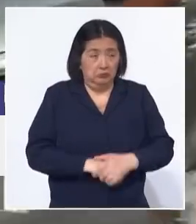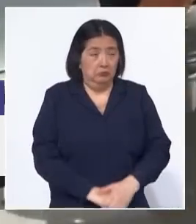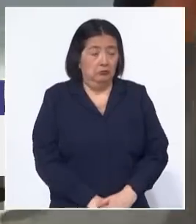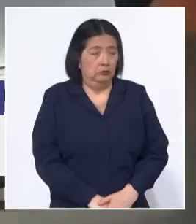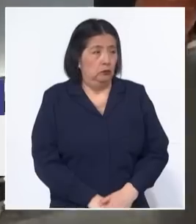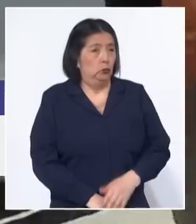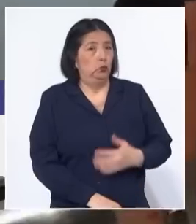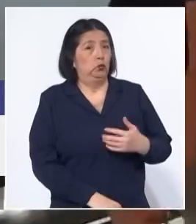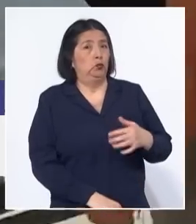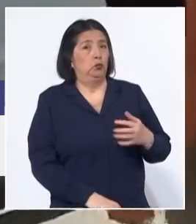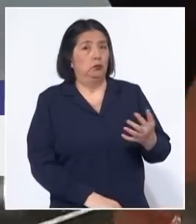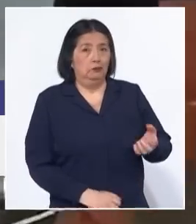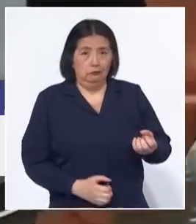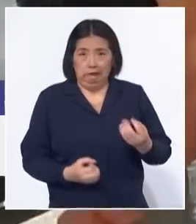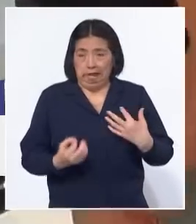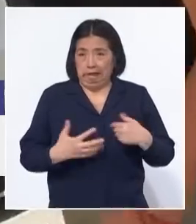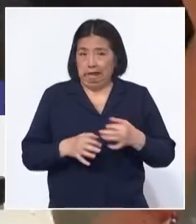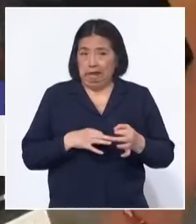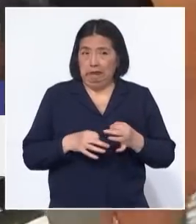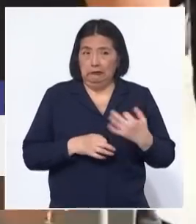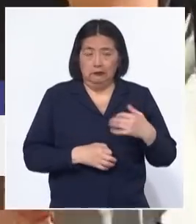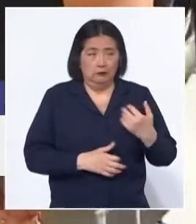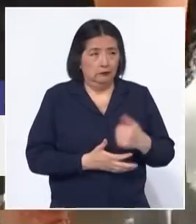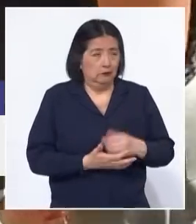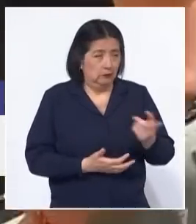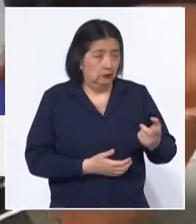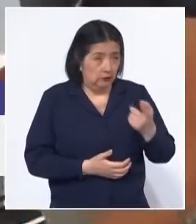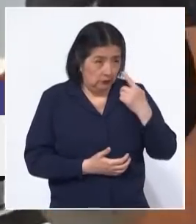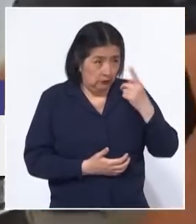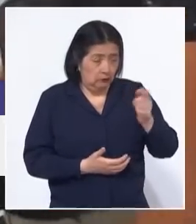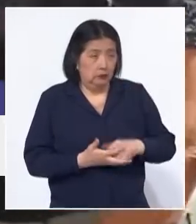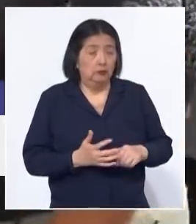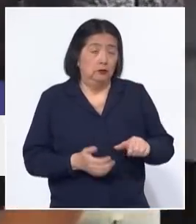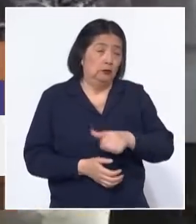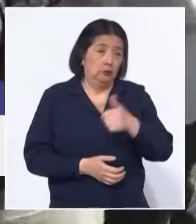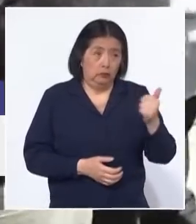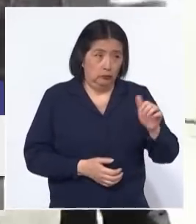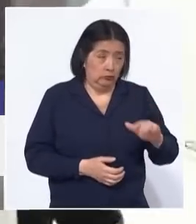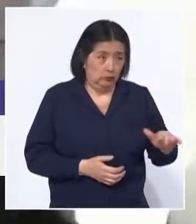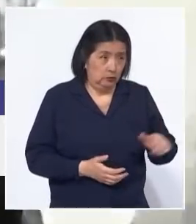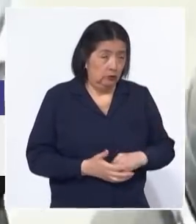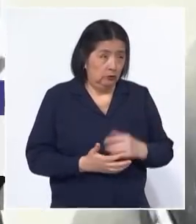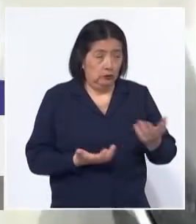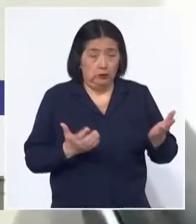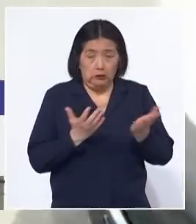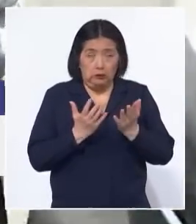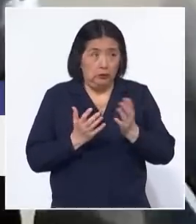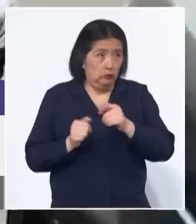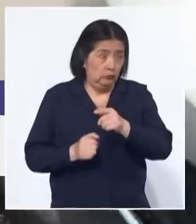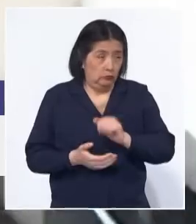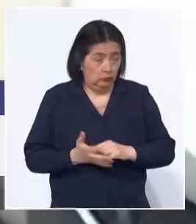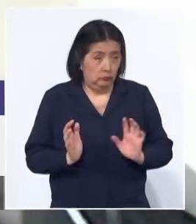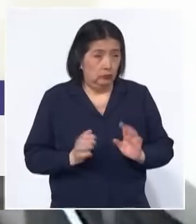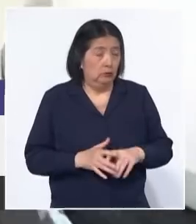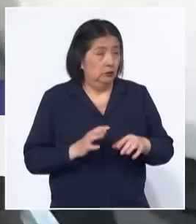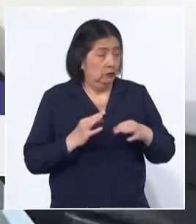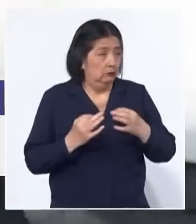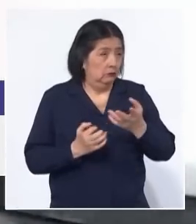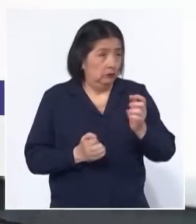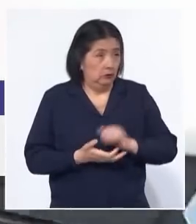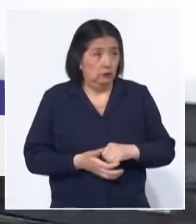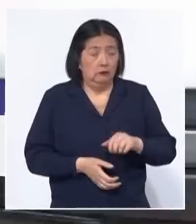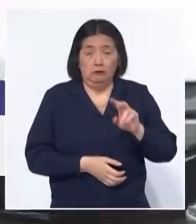¿Ya? Increíble esto que nos está describiendo el señor Jean-Paul, padre también de otro menor que estudia, de parte de la familia